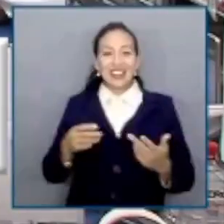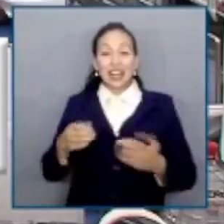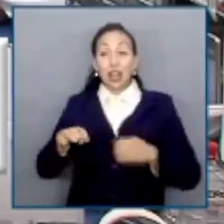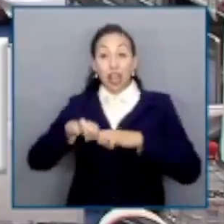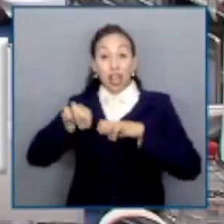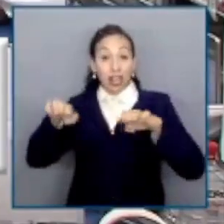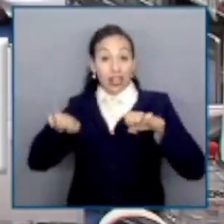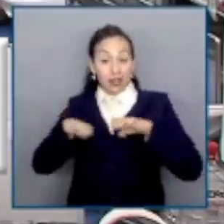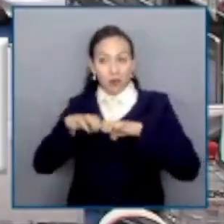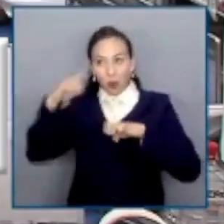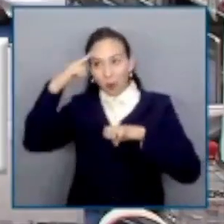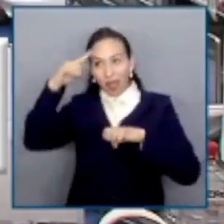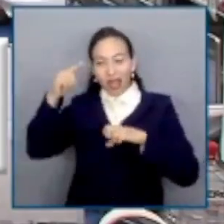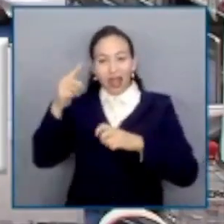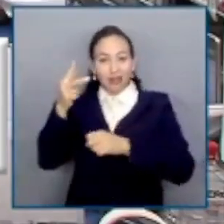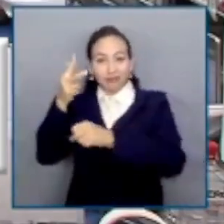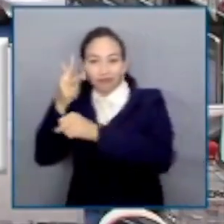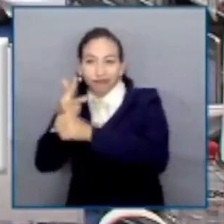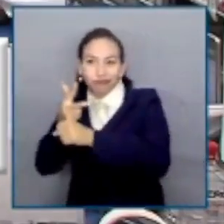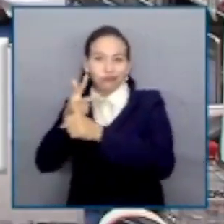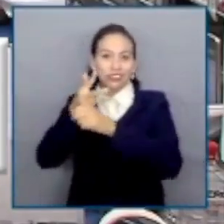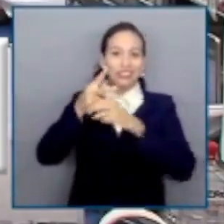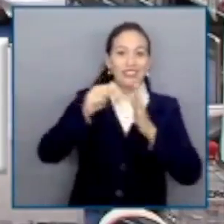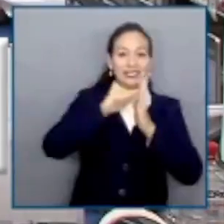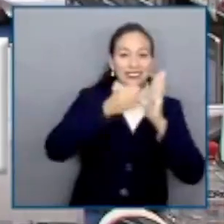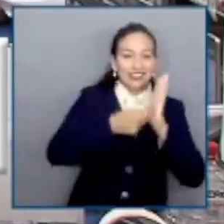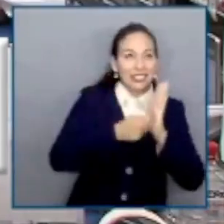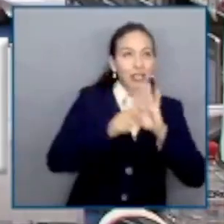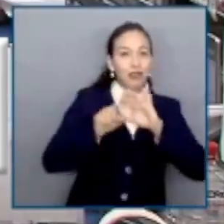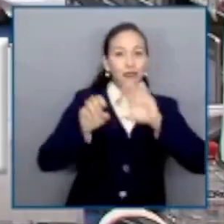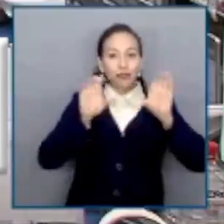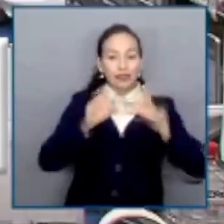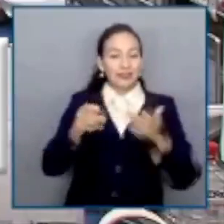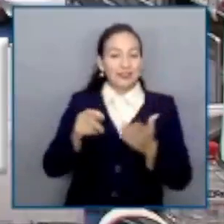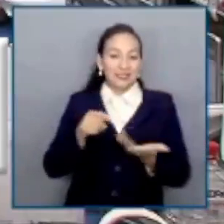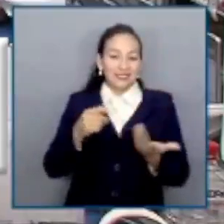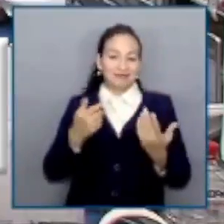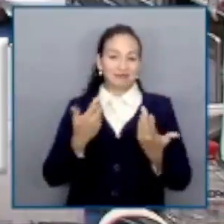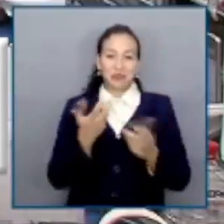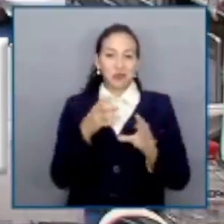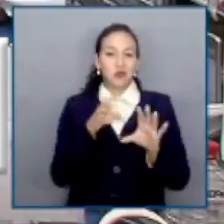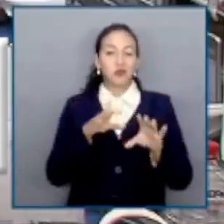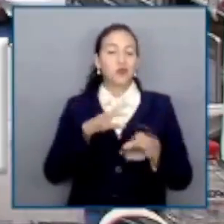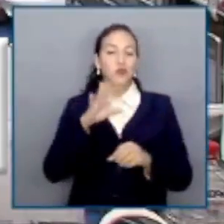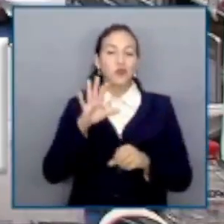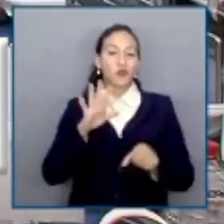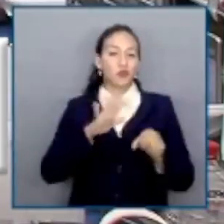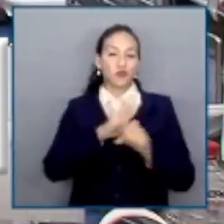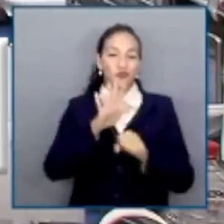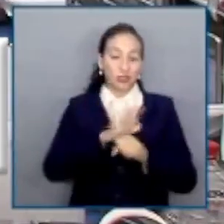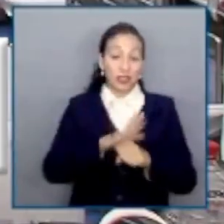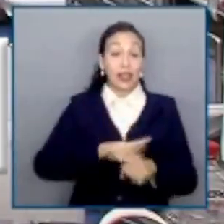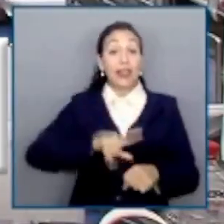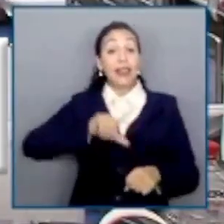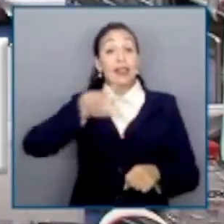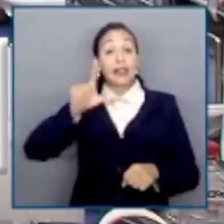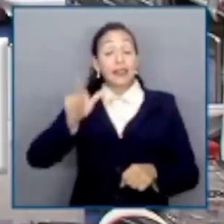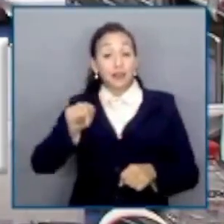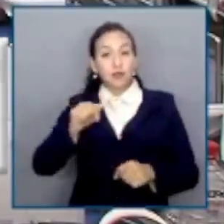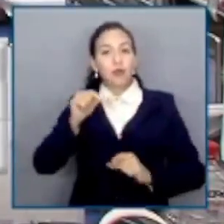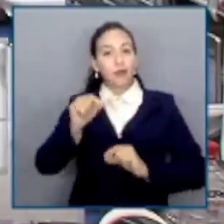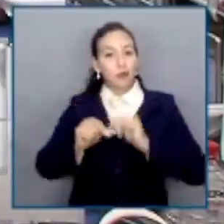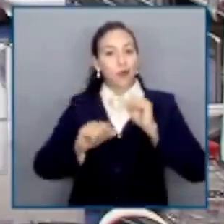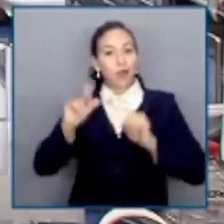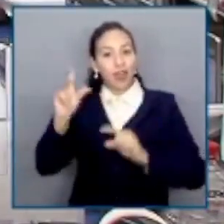necesario. Fue un inicio un poco complicado en ese sentido, pero con el paso del tiempo fuimos adquiriendo tecnología y